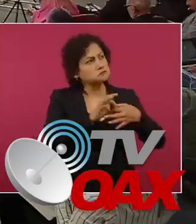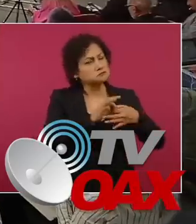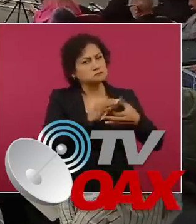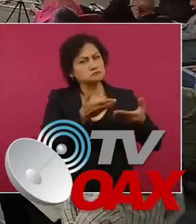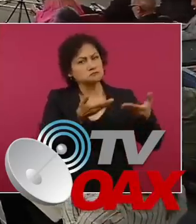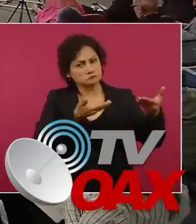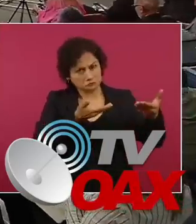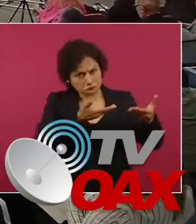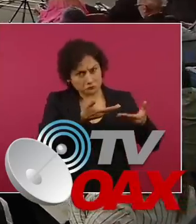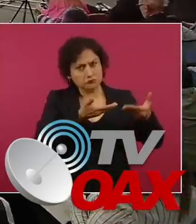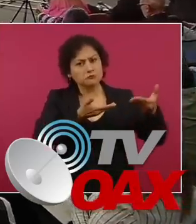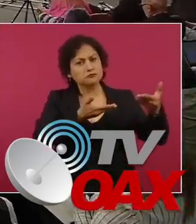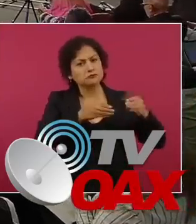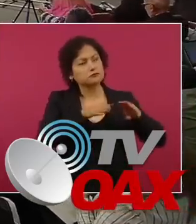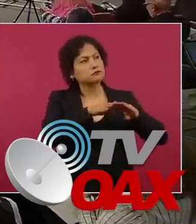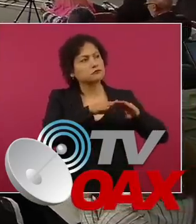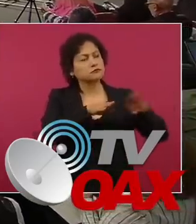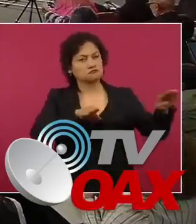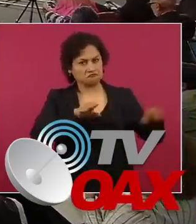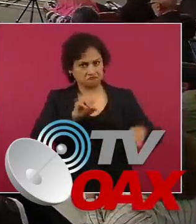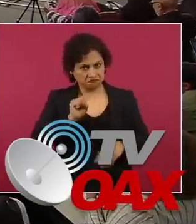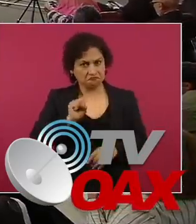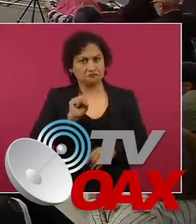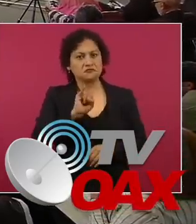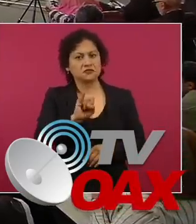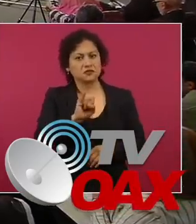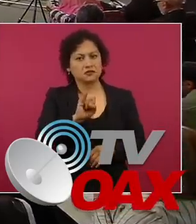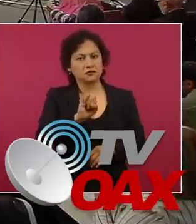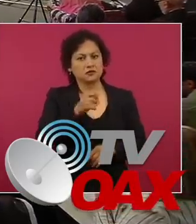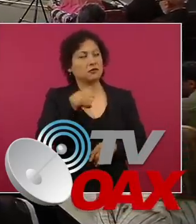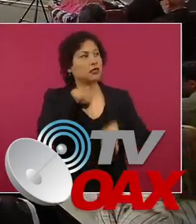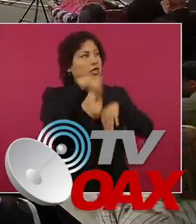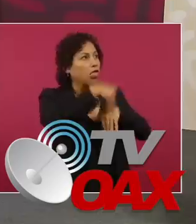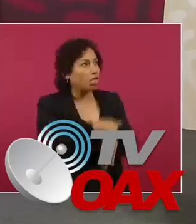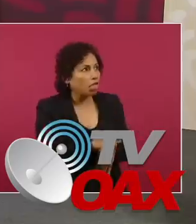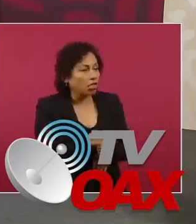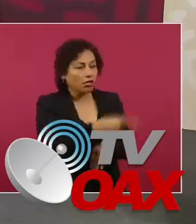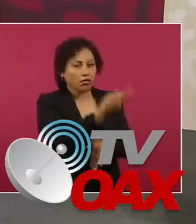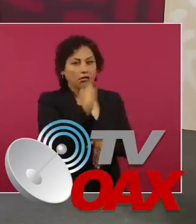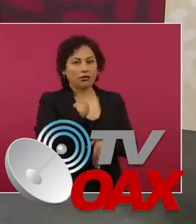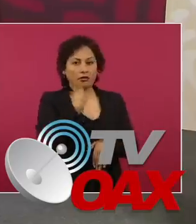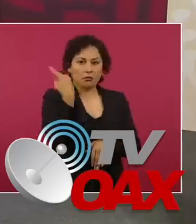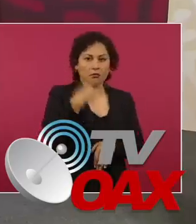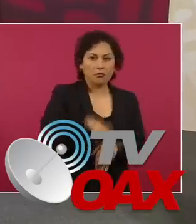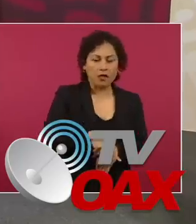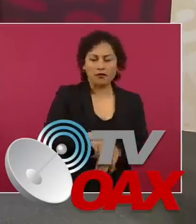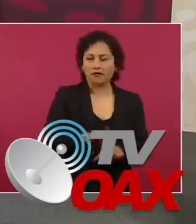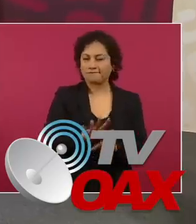Subordinación o sometimiento, no.